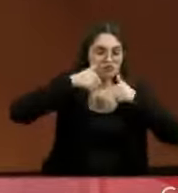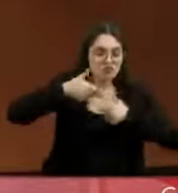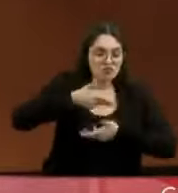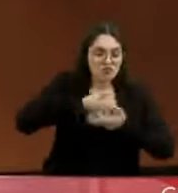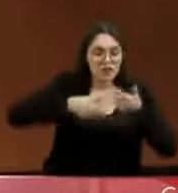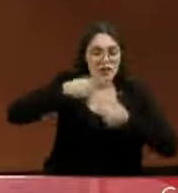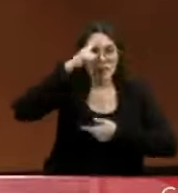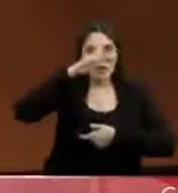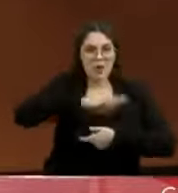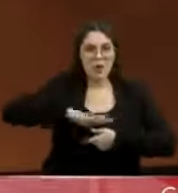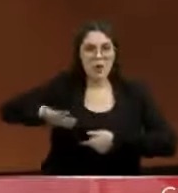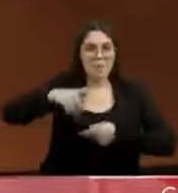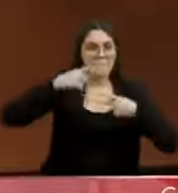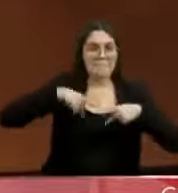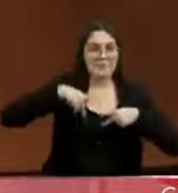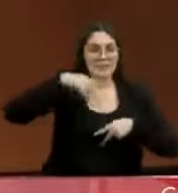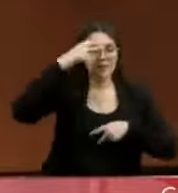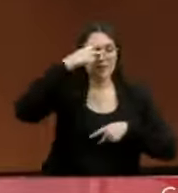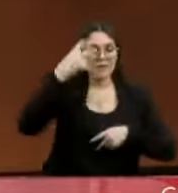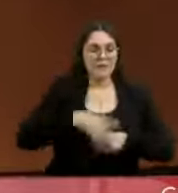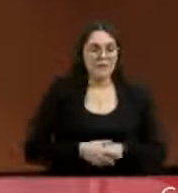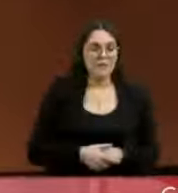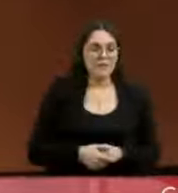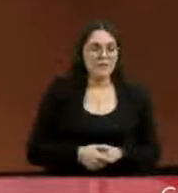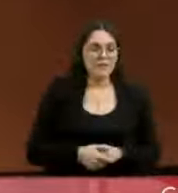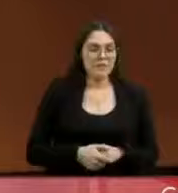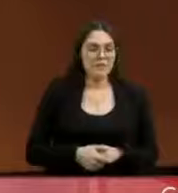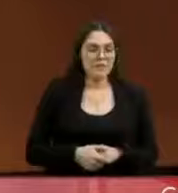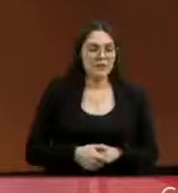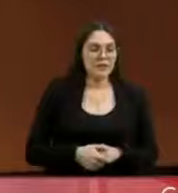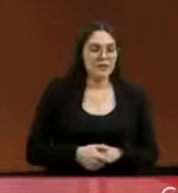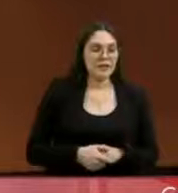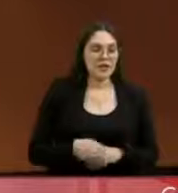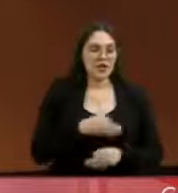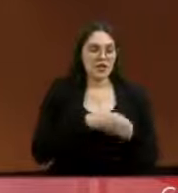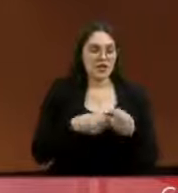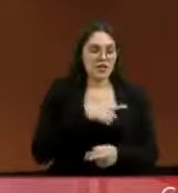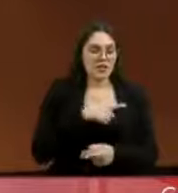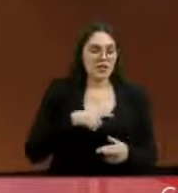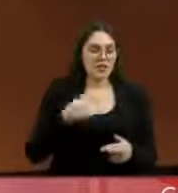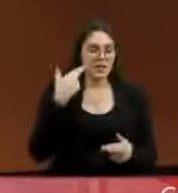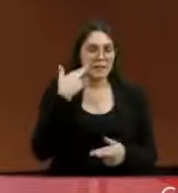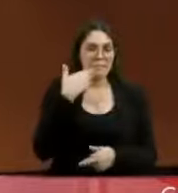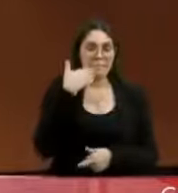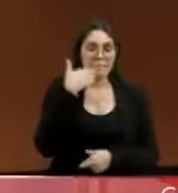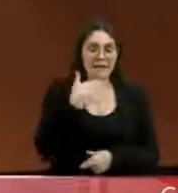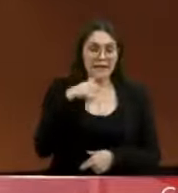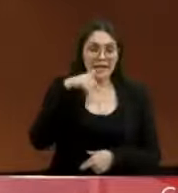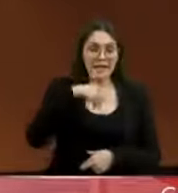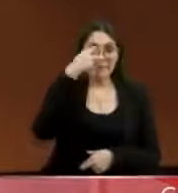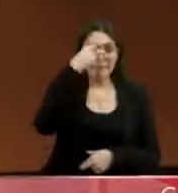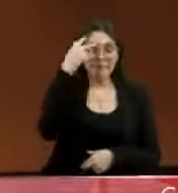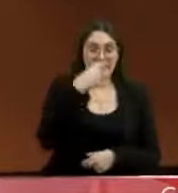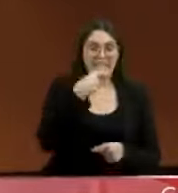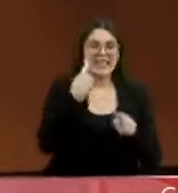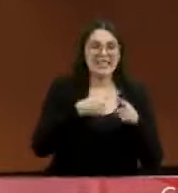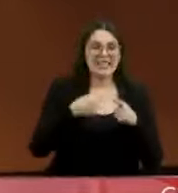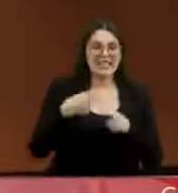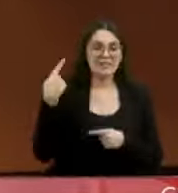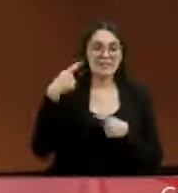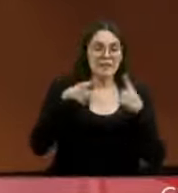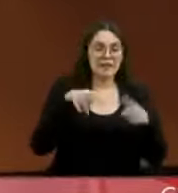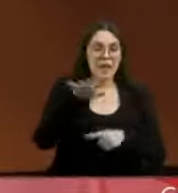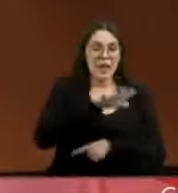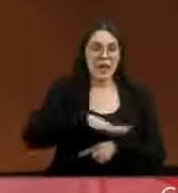nación. Y que se oiga también bien, y que se oiga lejos, En México manda el pueblo